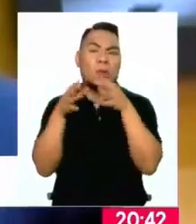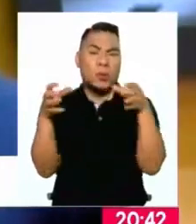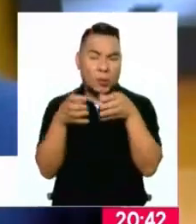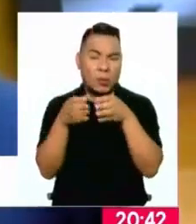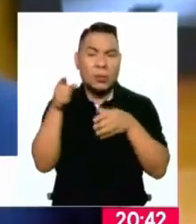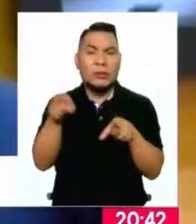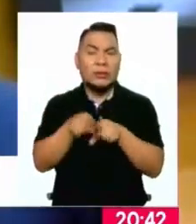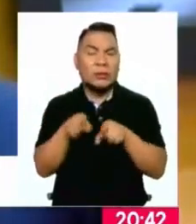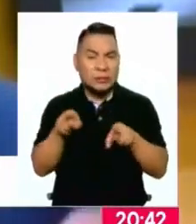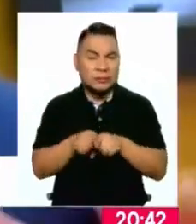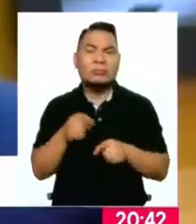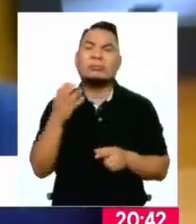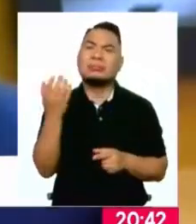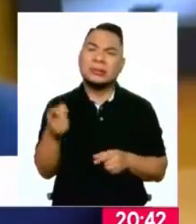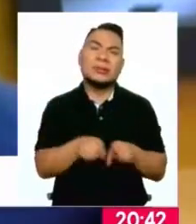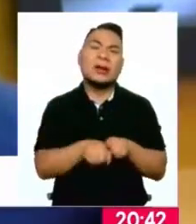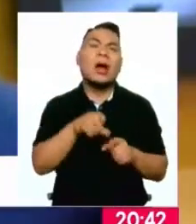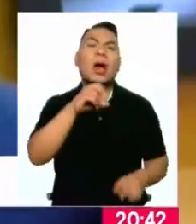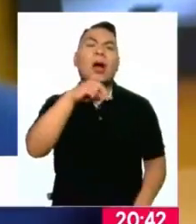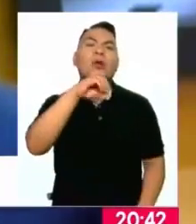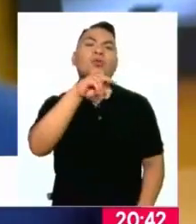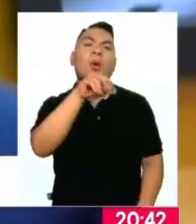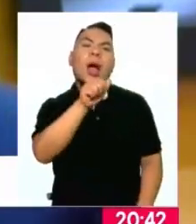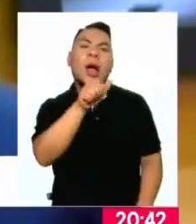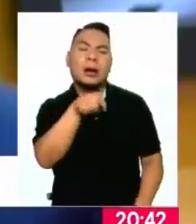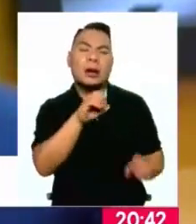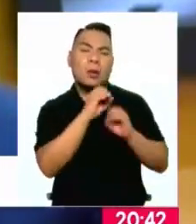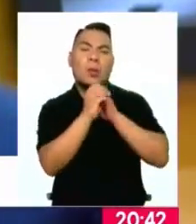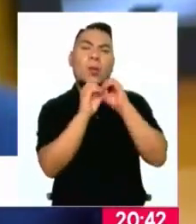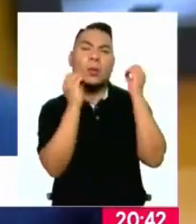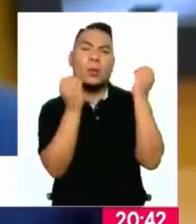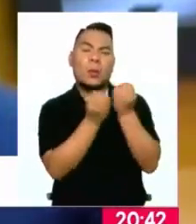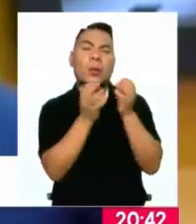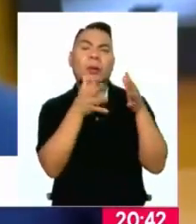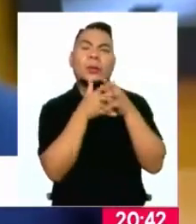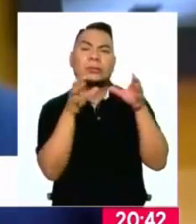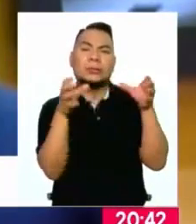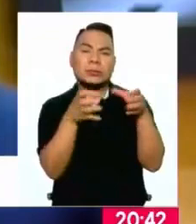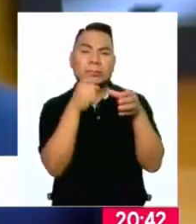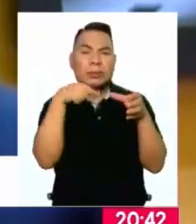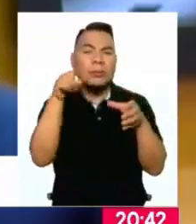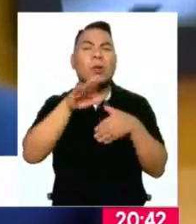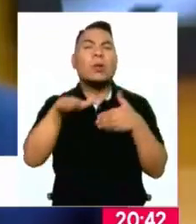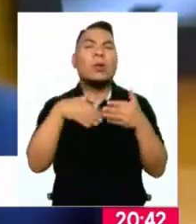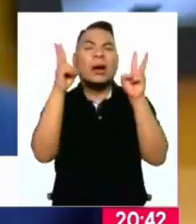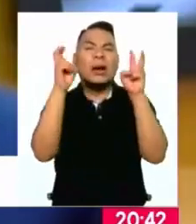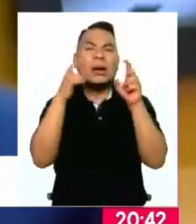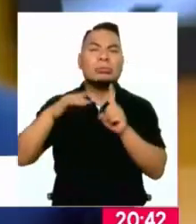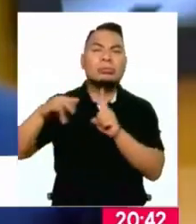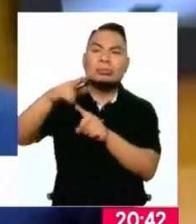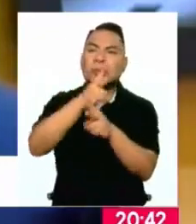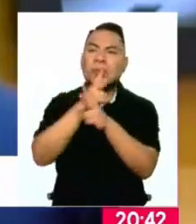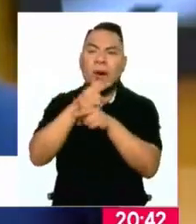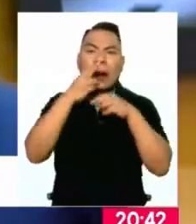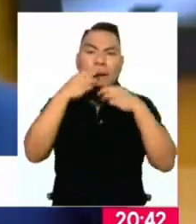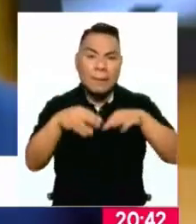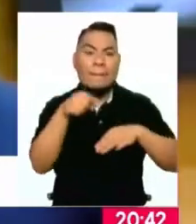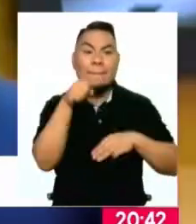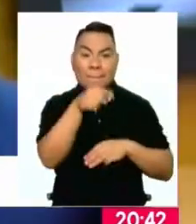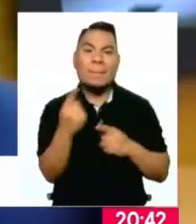el Departamento de Estado, la NOAA, que es la Organización de Estados Unidos para las Cuestiones Atmosféricas y